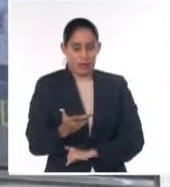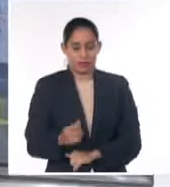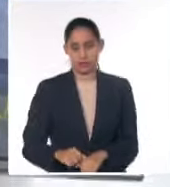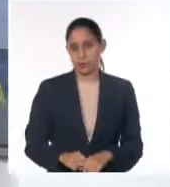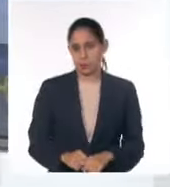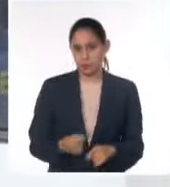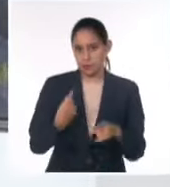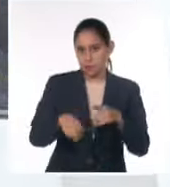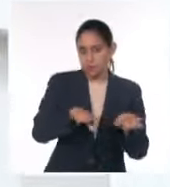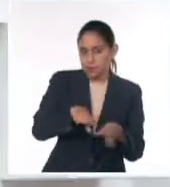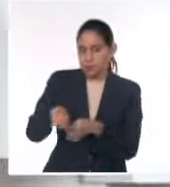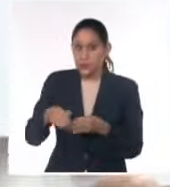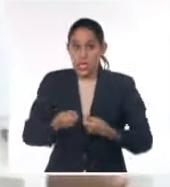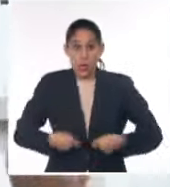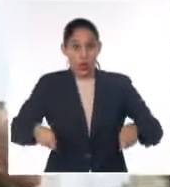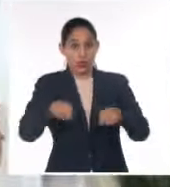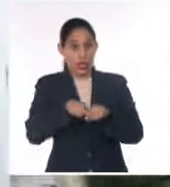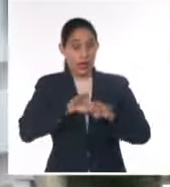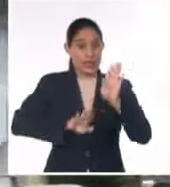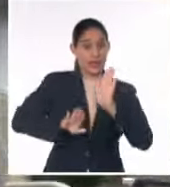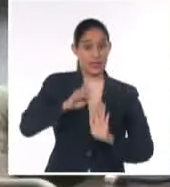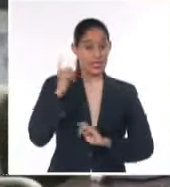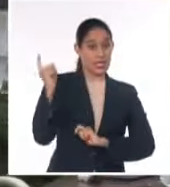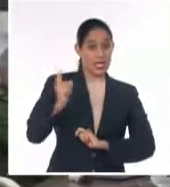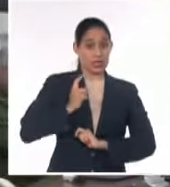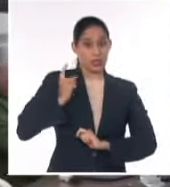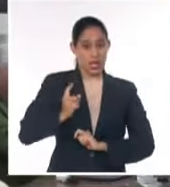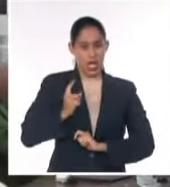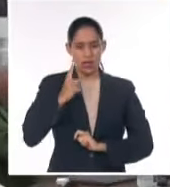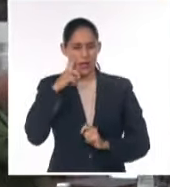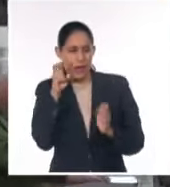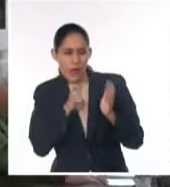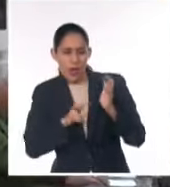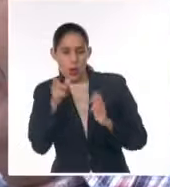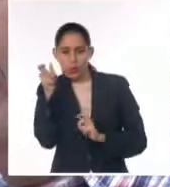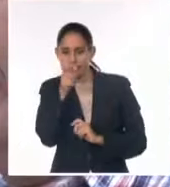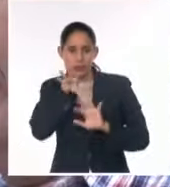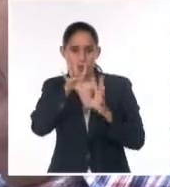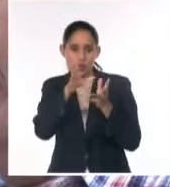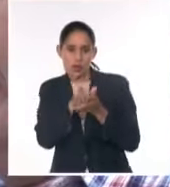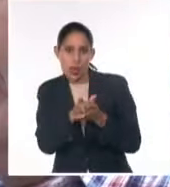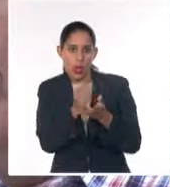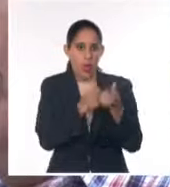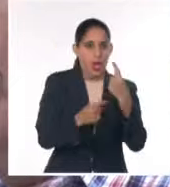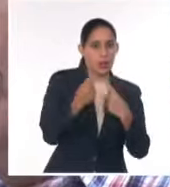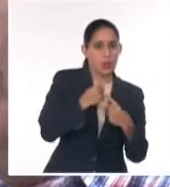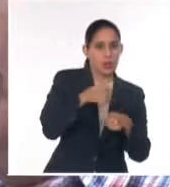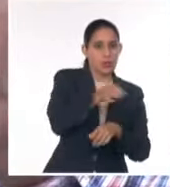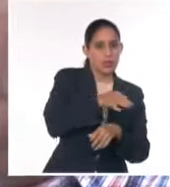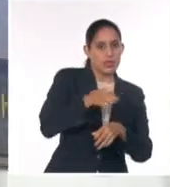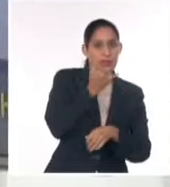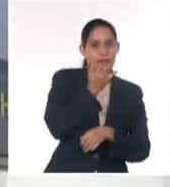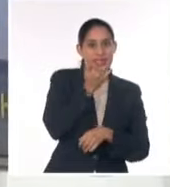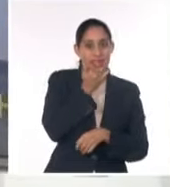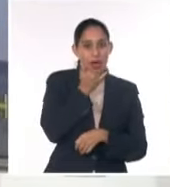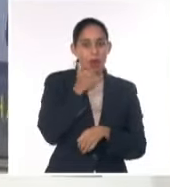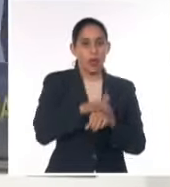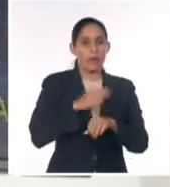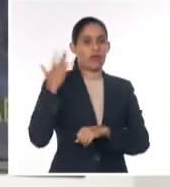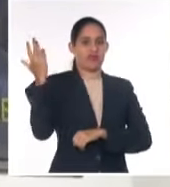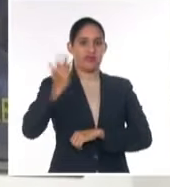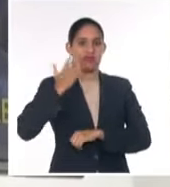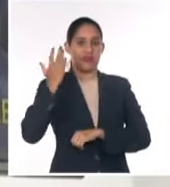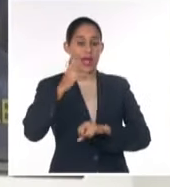de Defensa Nacional evaluó la marcha de la recuperación en los territorios occidentales afectados por el huracán Rafael. En La